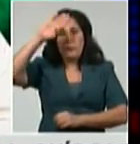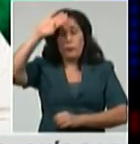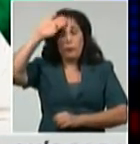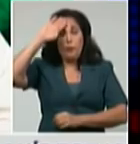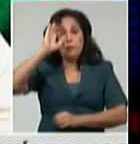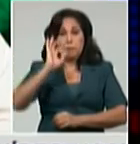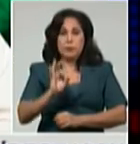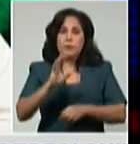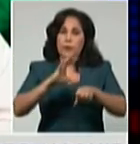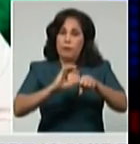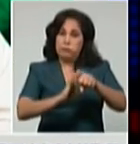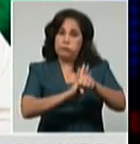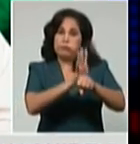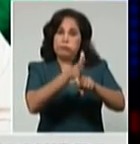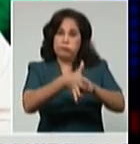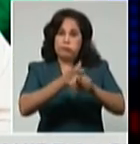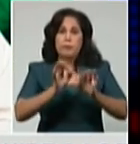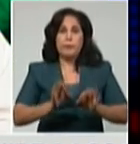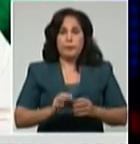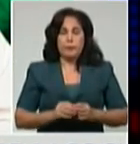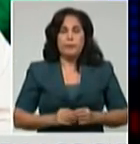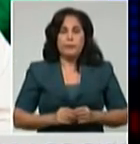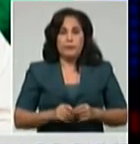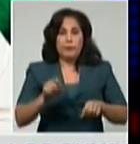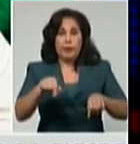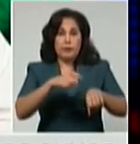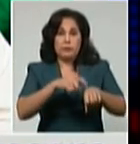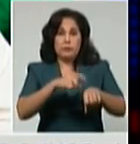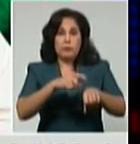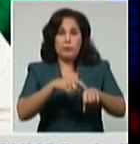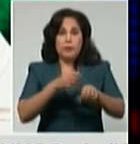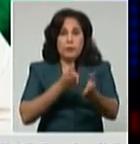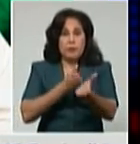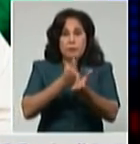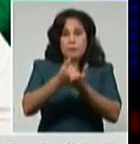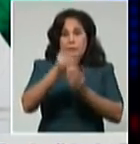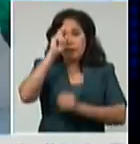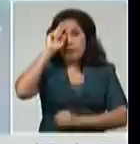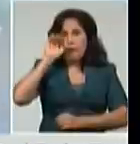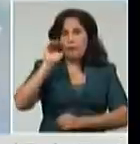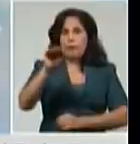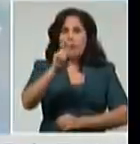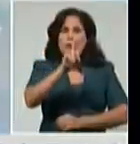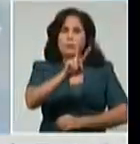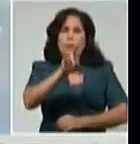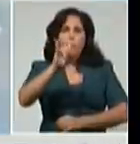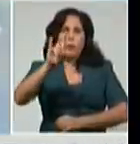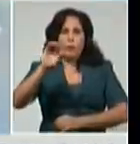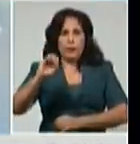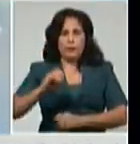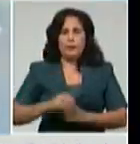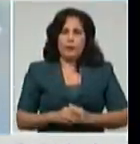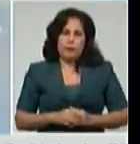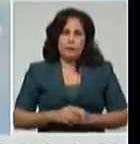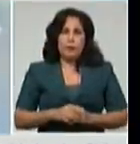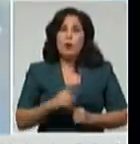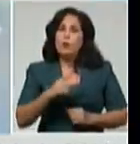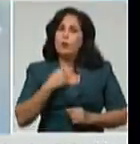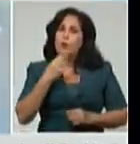la enfermedad, en estos momentos se mantienen ingresados 290. Estamos hablando